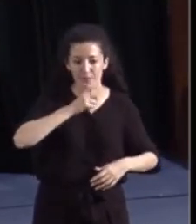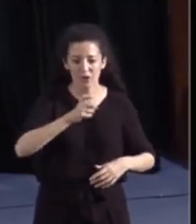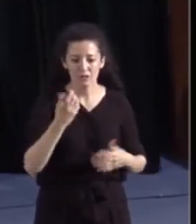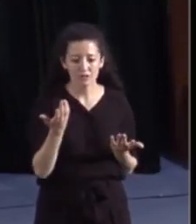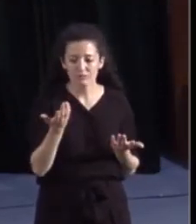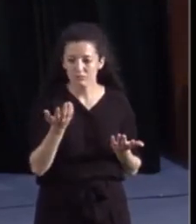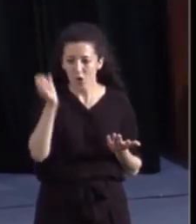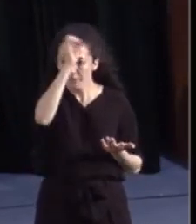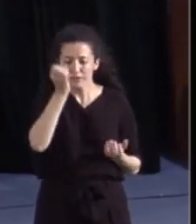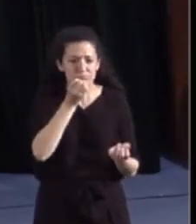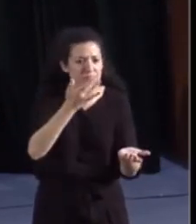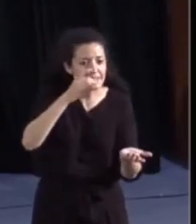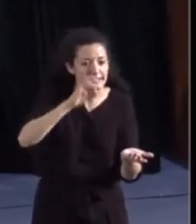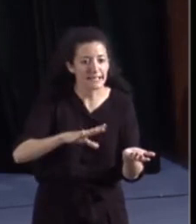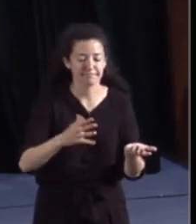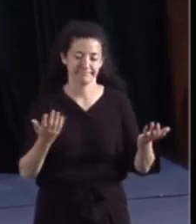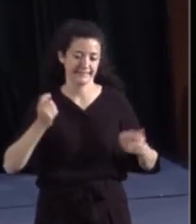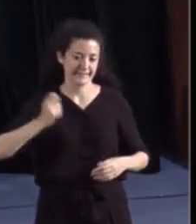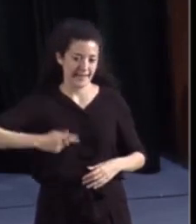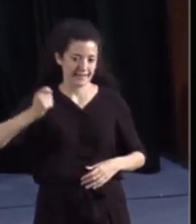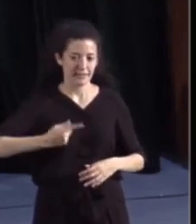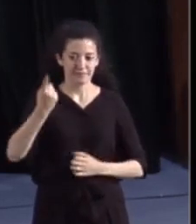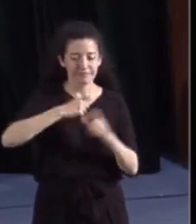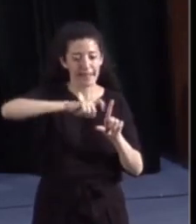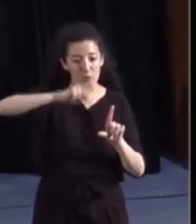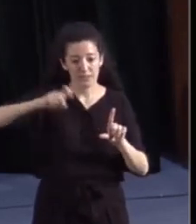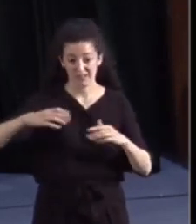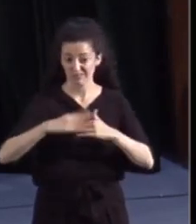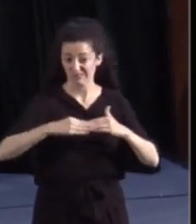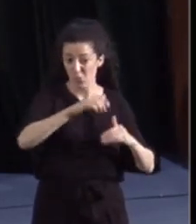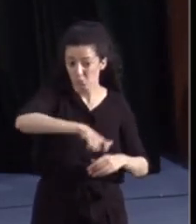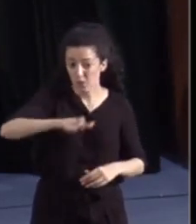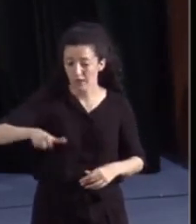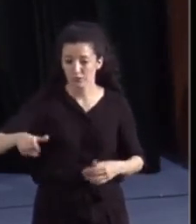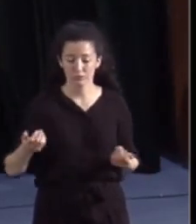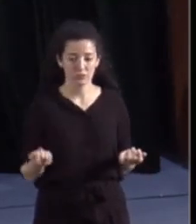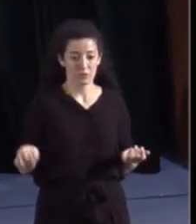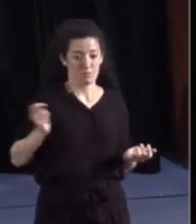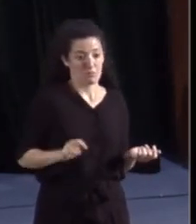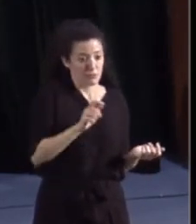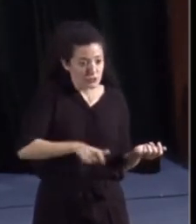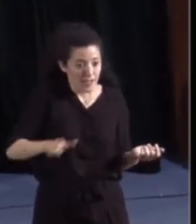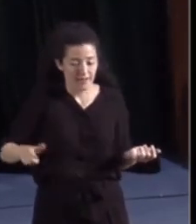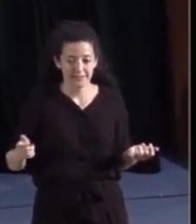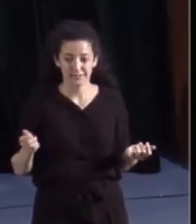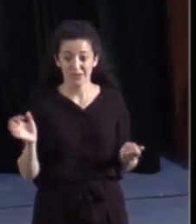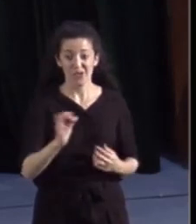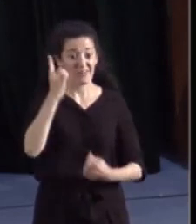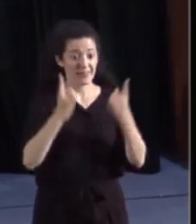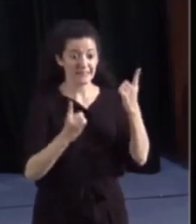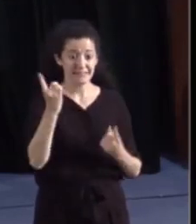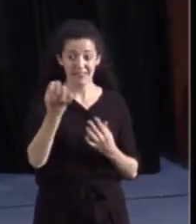grupos de discusión con usuarios y profesionales, o bien Precisamente porque no hay información, se